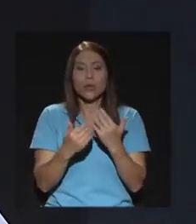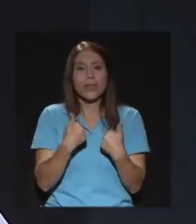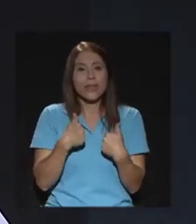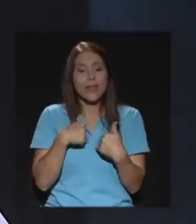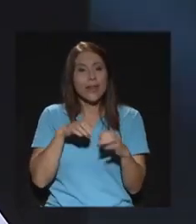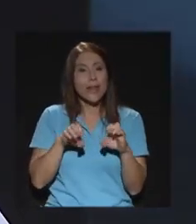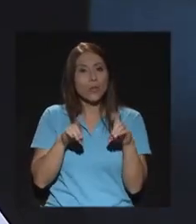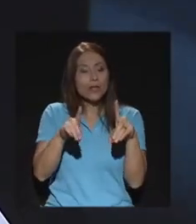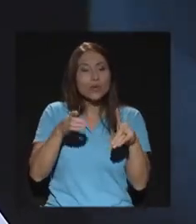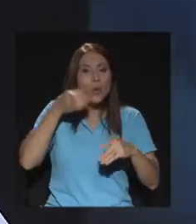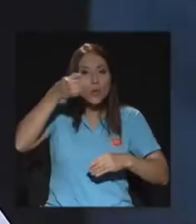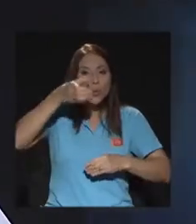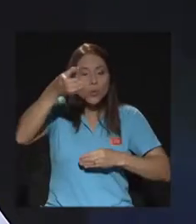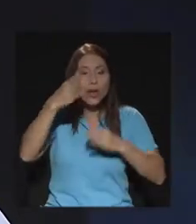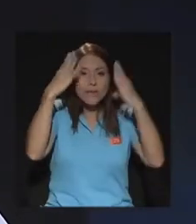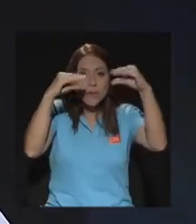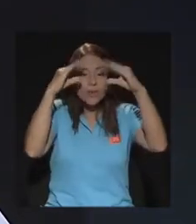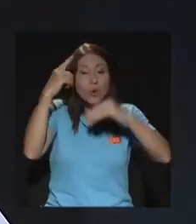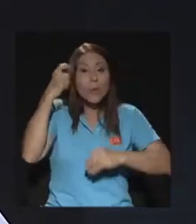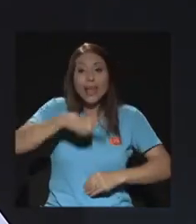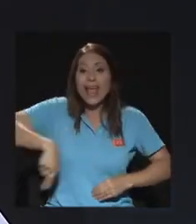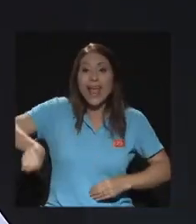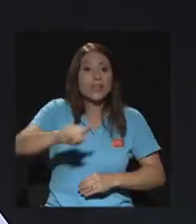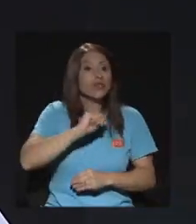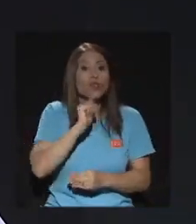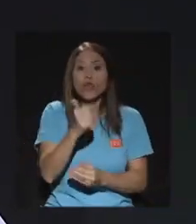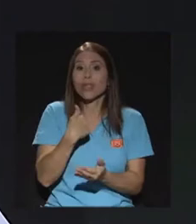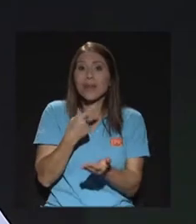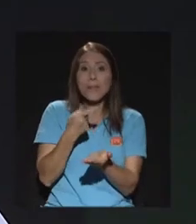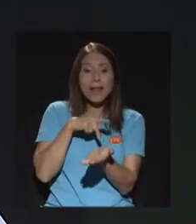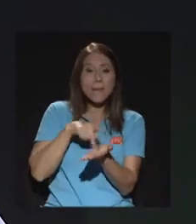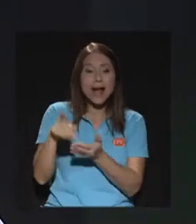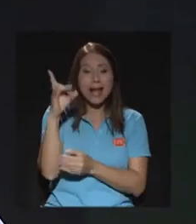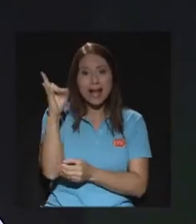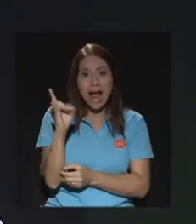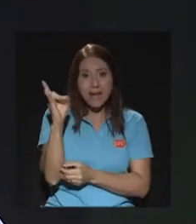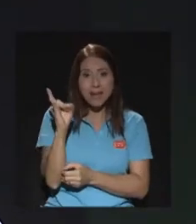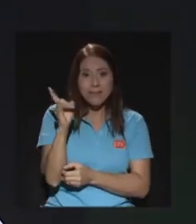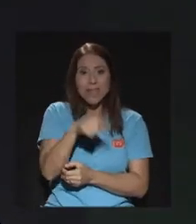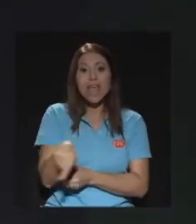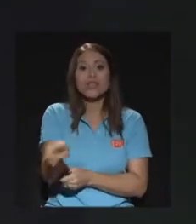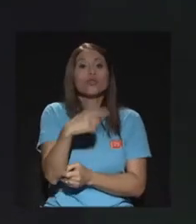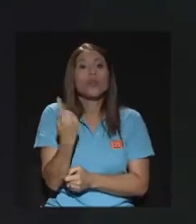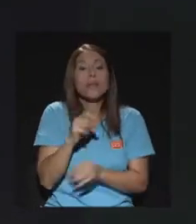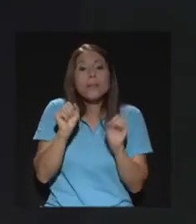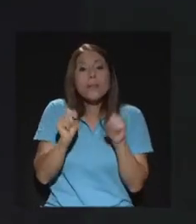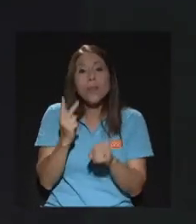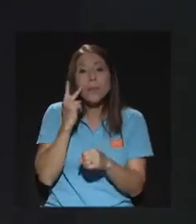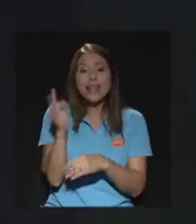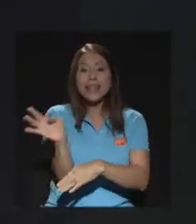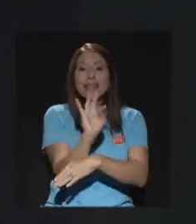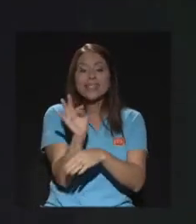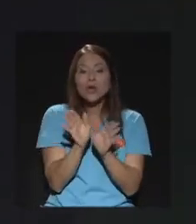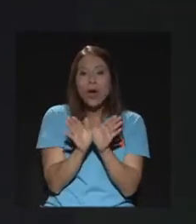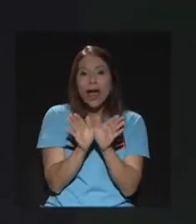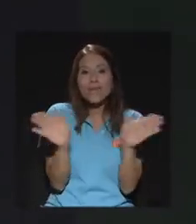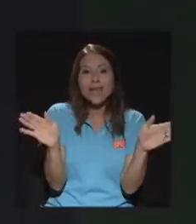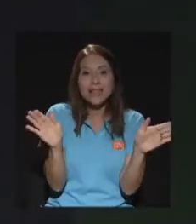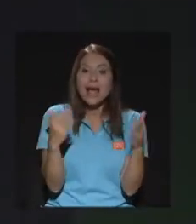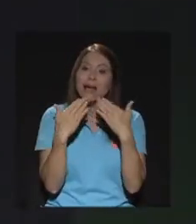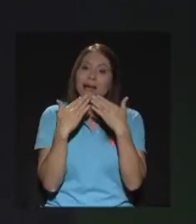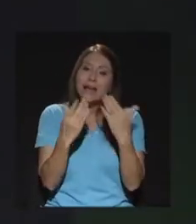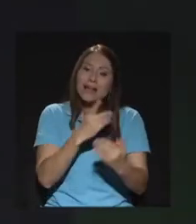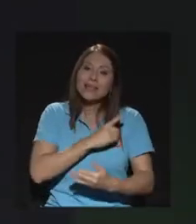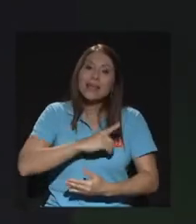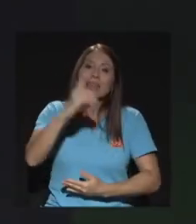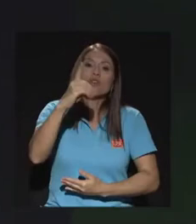educación, cultura, información, porque no tiene cable, vive de la televisión abierta, Gracias a Dios hay el